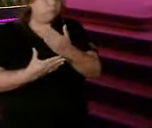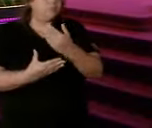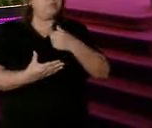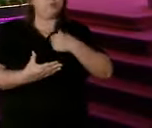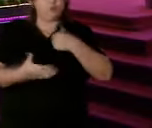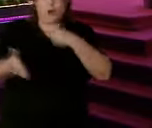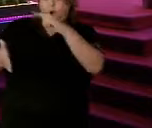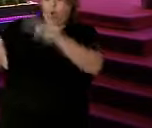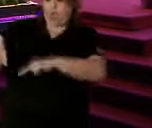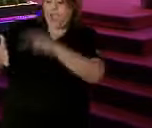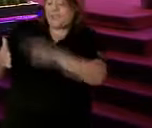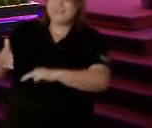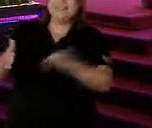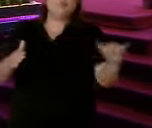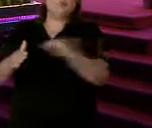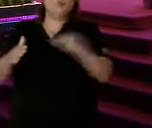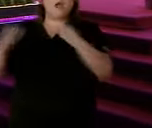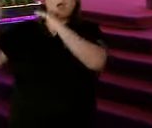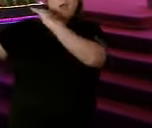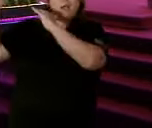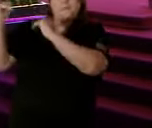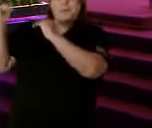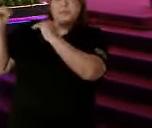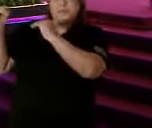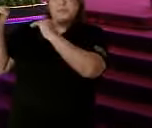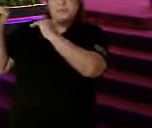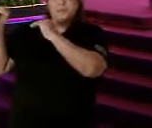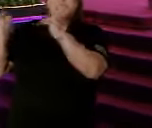es esperanza. Lo que acabo de leer es